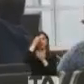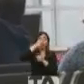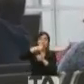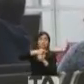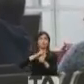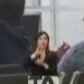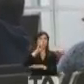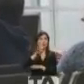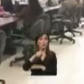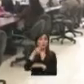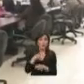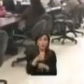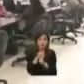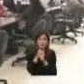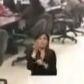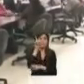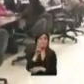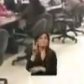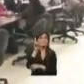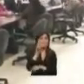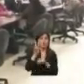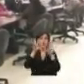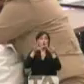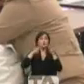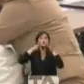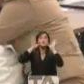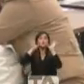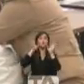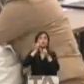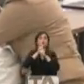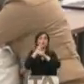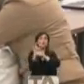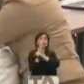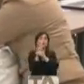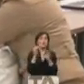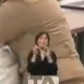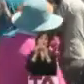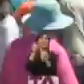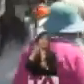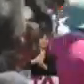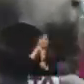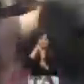será recuperada, pero sí la del viernes 8 de diciembre con una hora adicional de